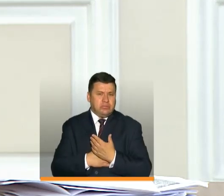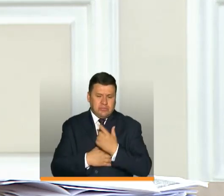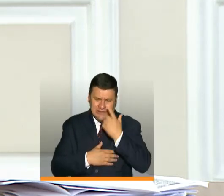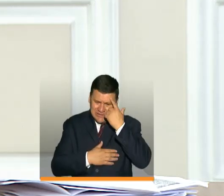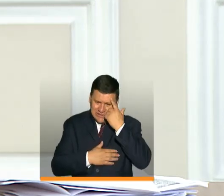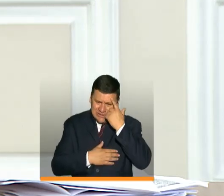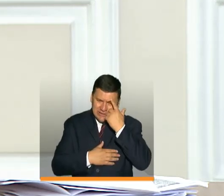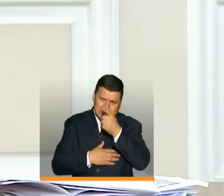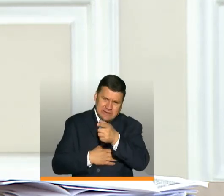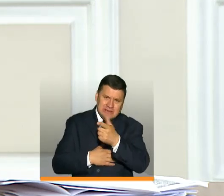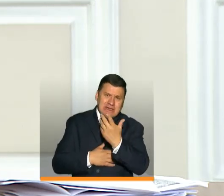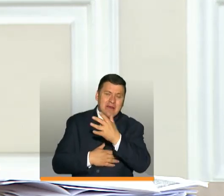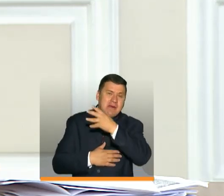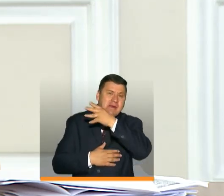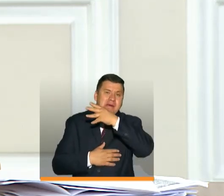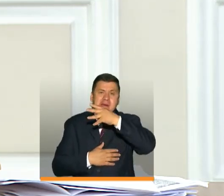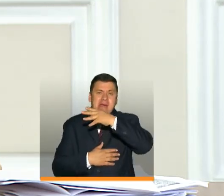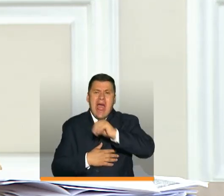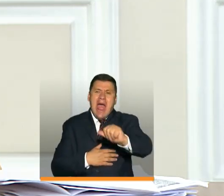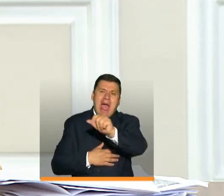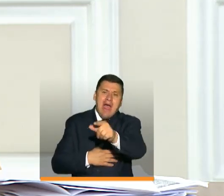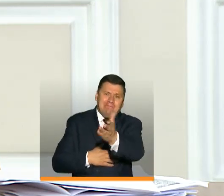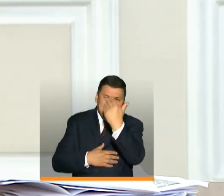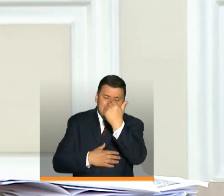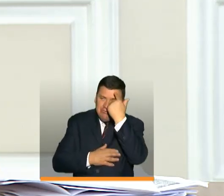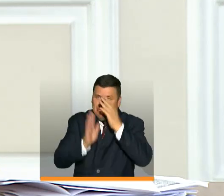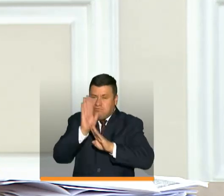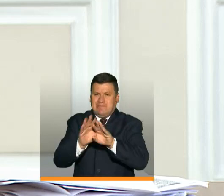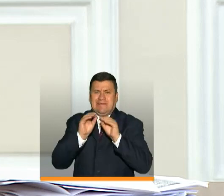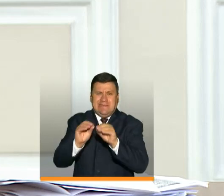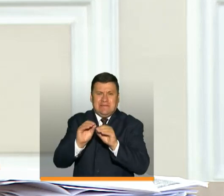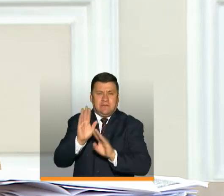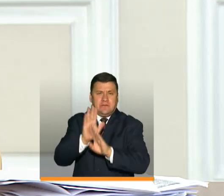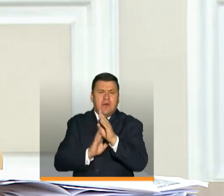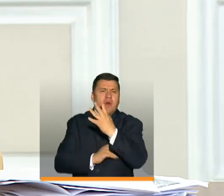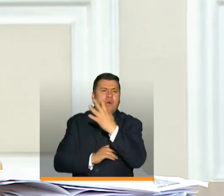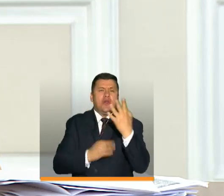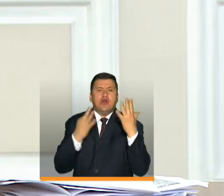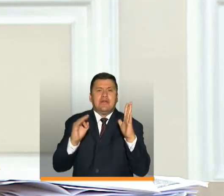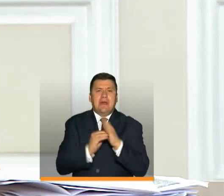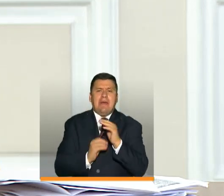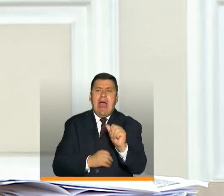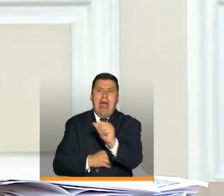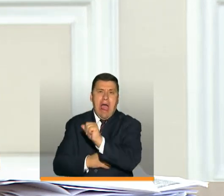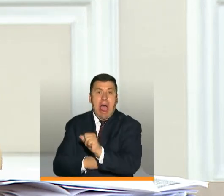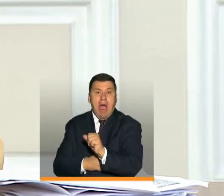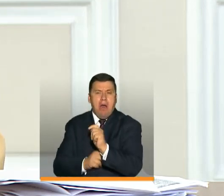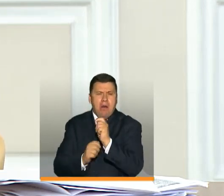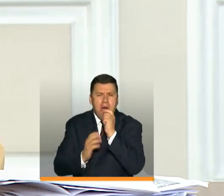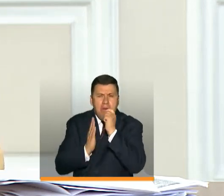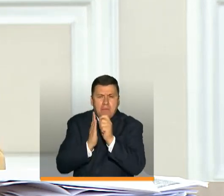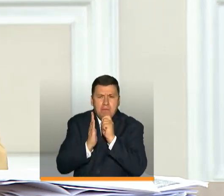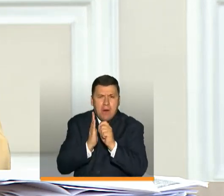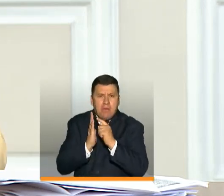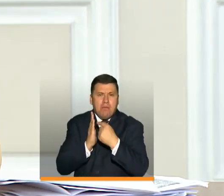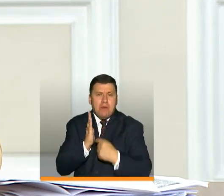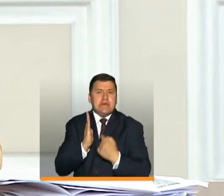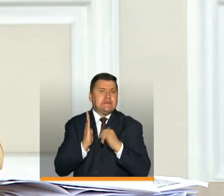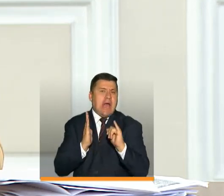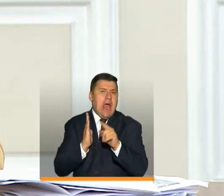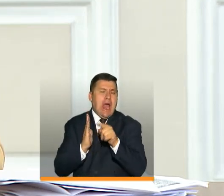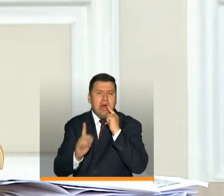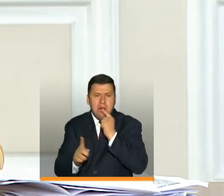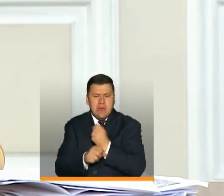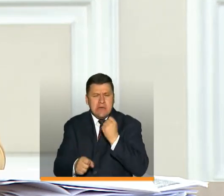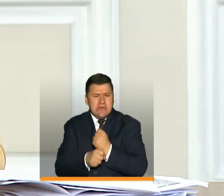en empresarias del campo a 480 mil mujeres que ya están caracterizadas. Estamos trabajando